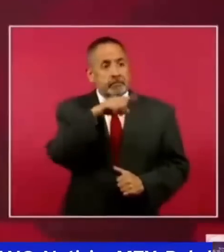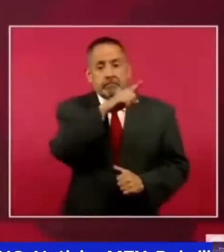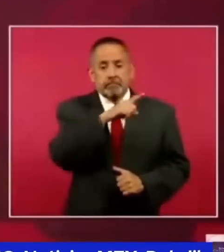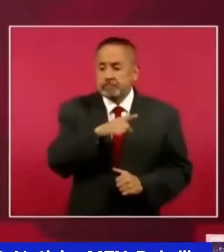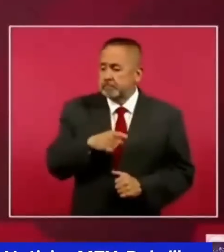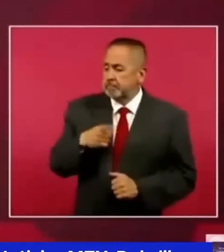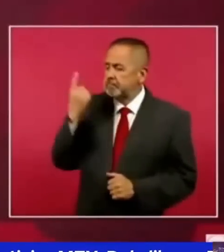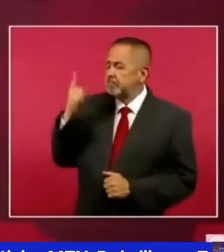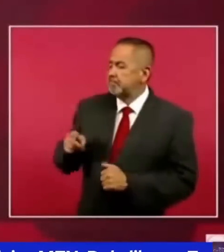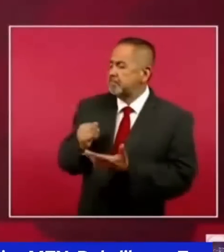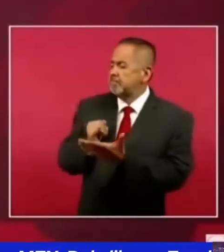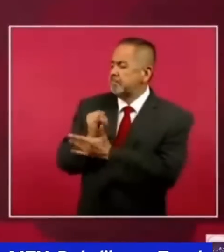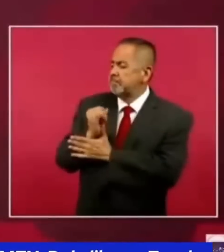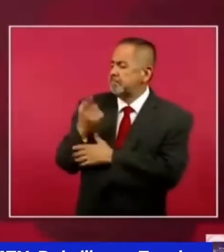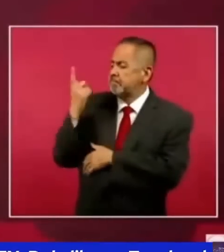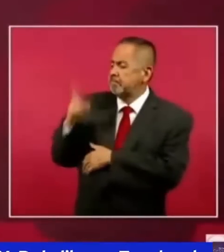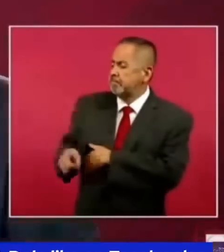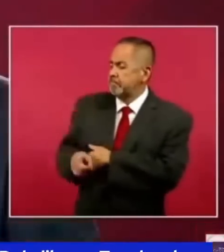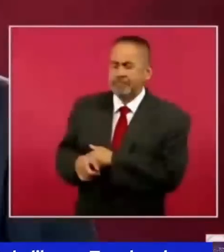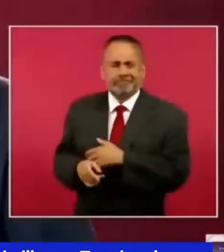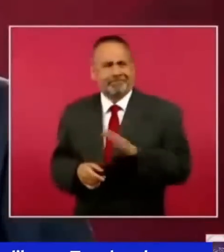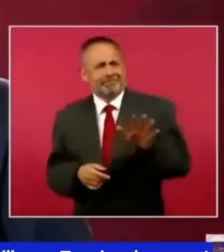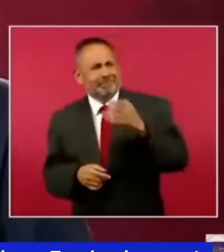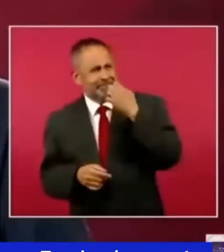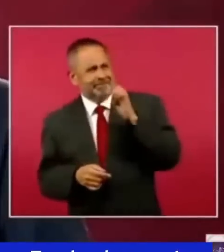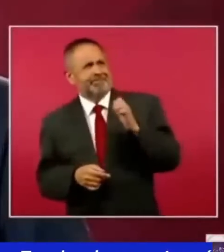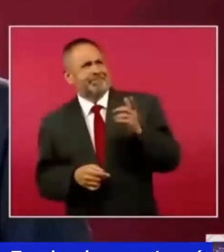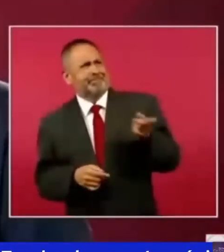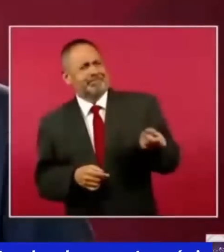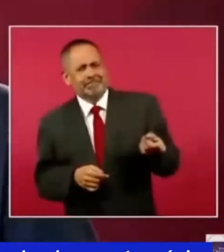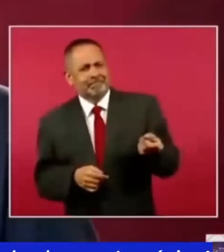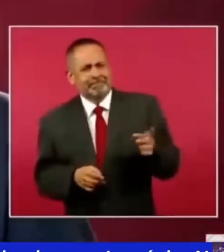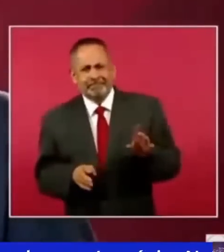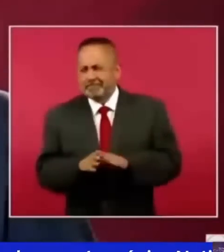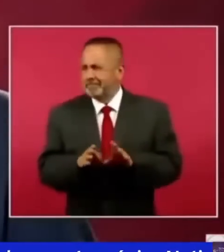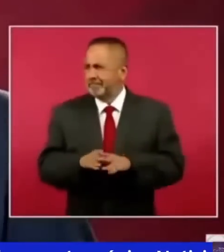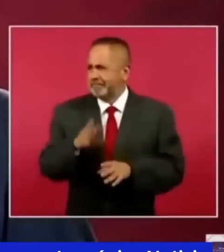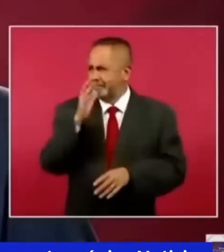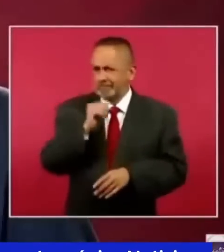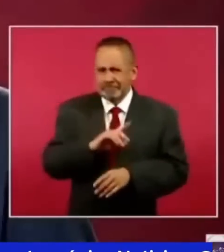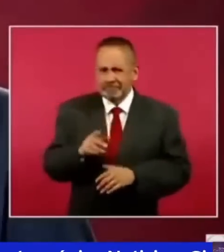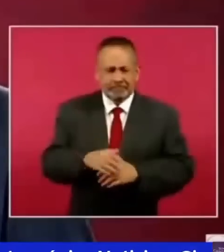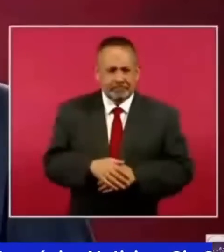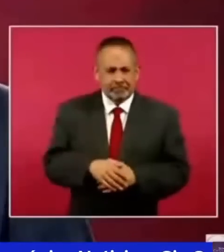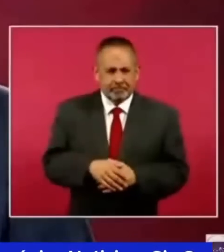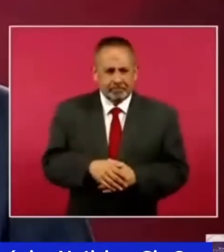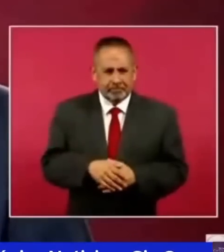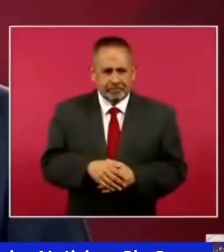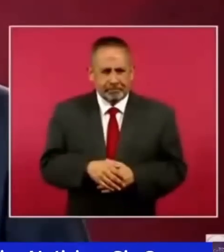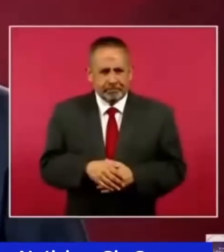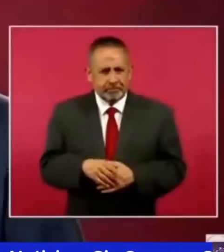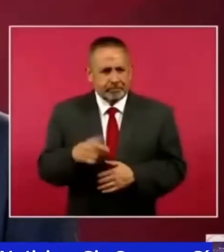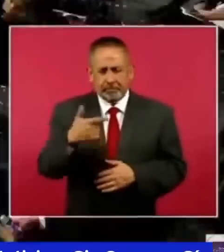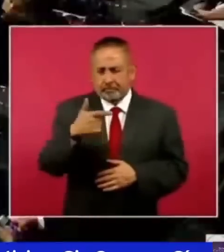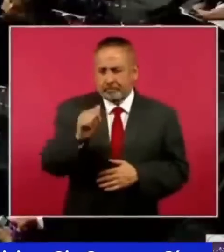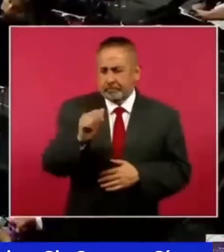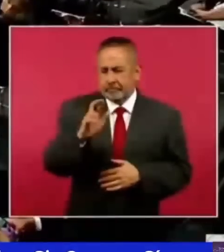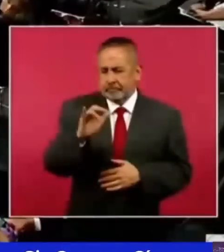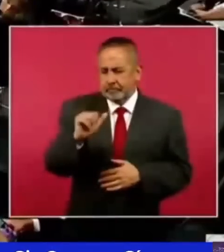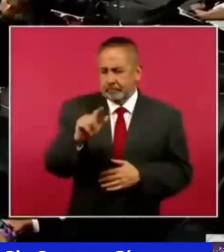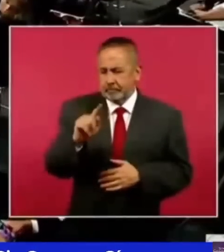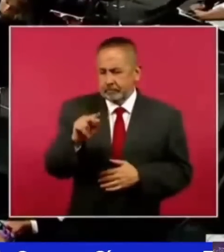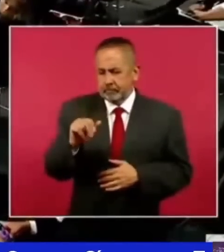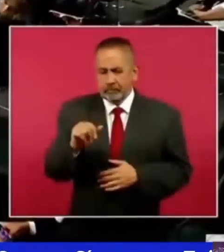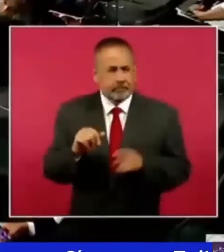decidían. Por eso hasta me extraña cómo es que no supieron lo de García Luna,